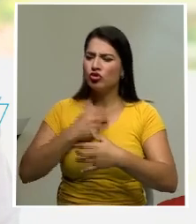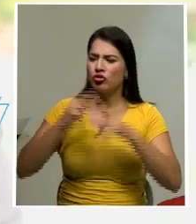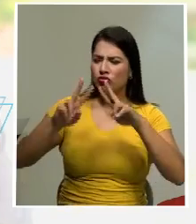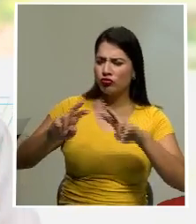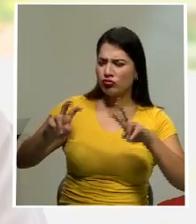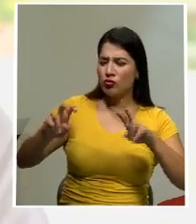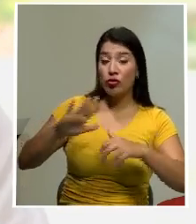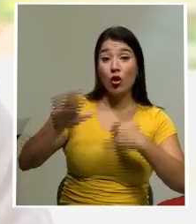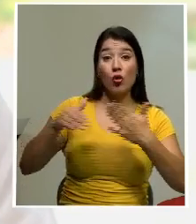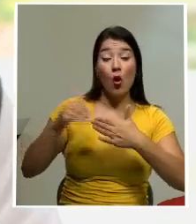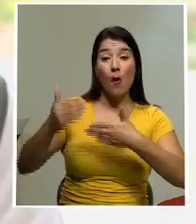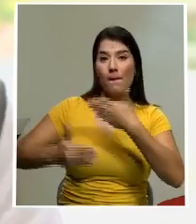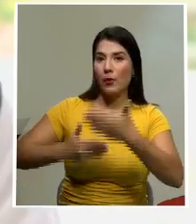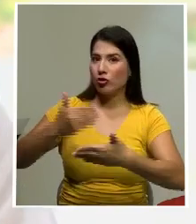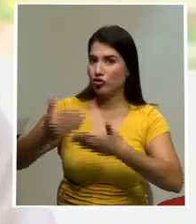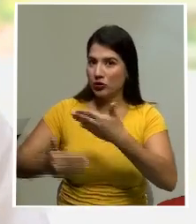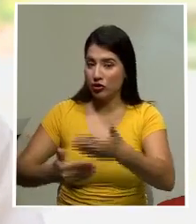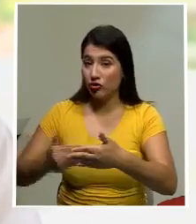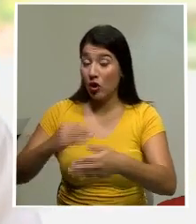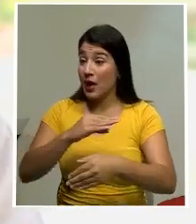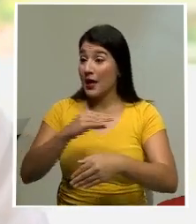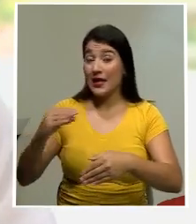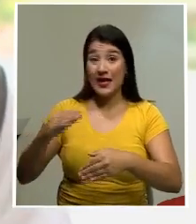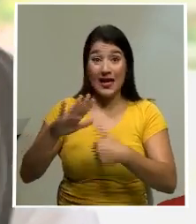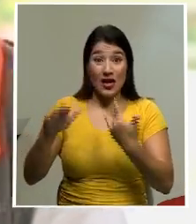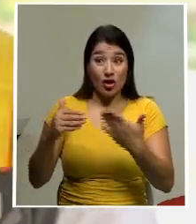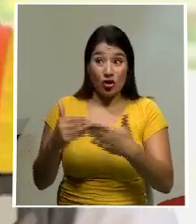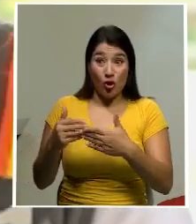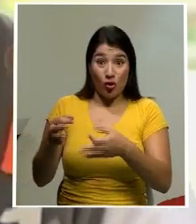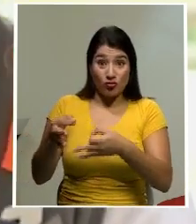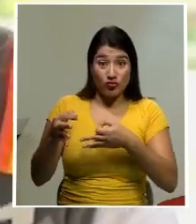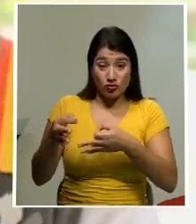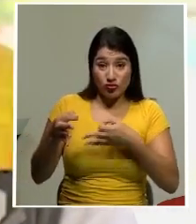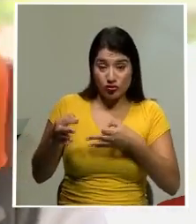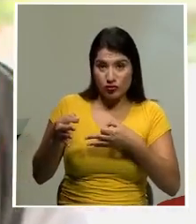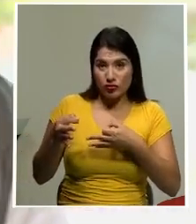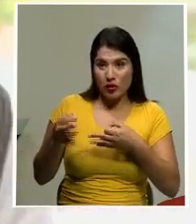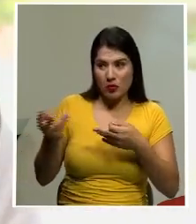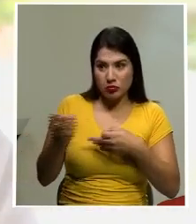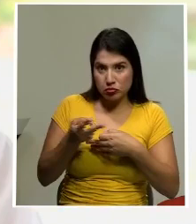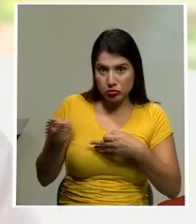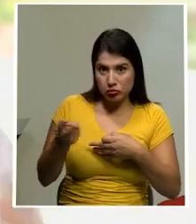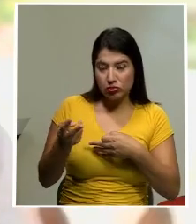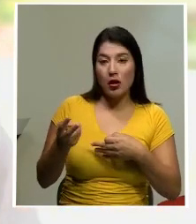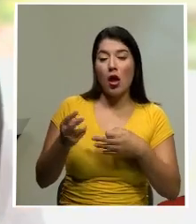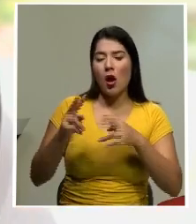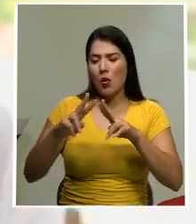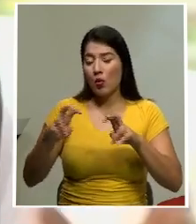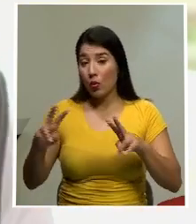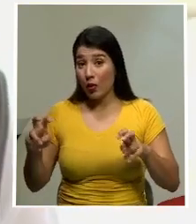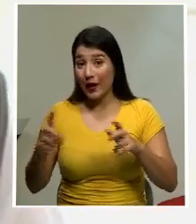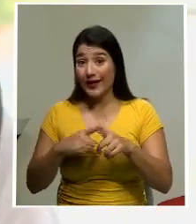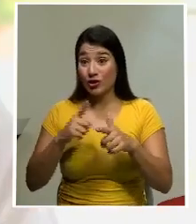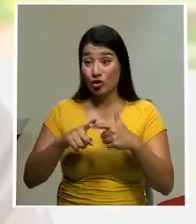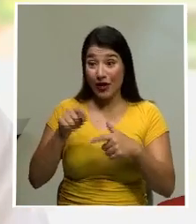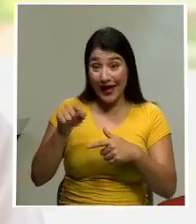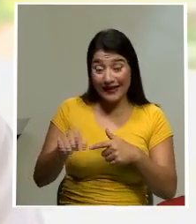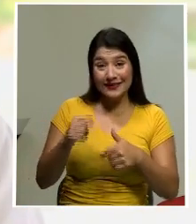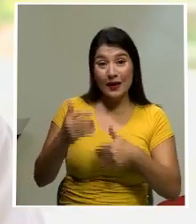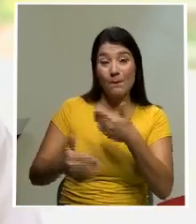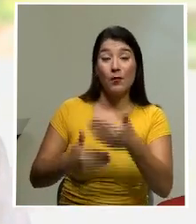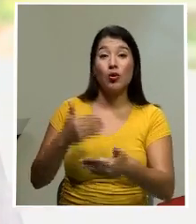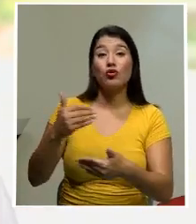los plazos que se tuvieron que llevar a cabo. Lo que se hizo fue que de esos procesos y esos plazos